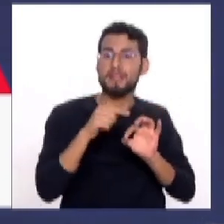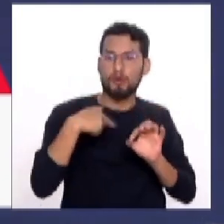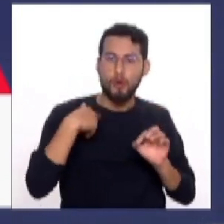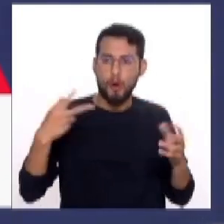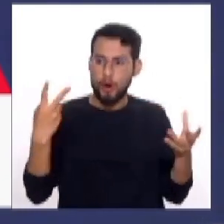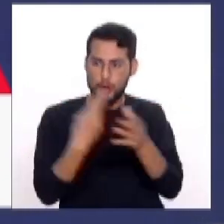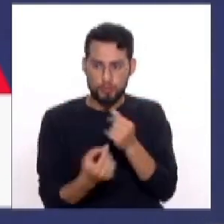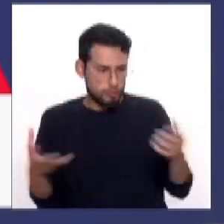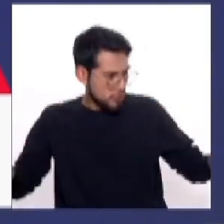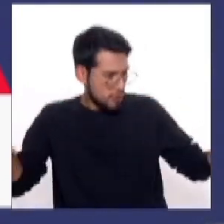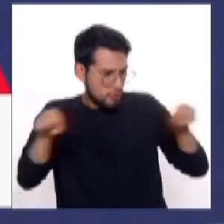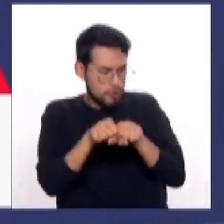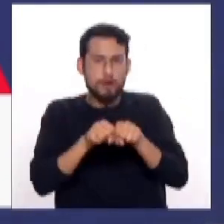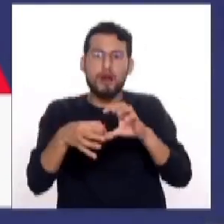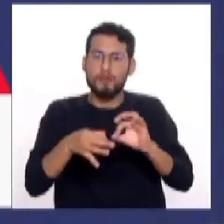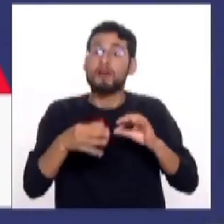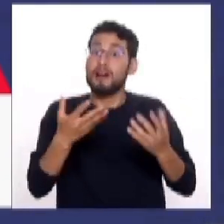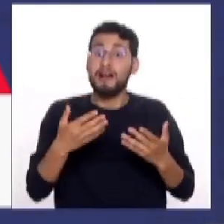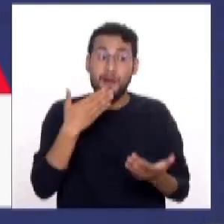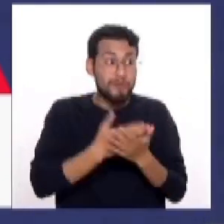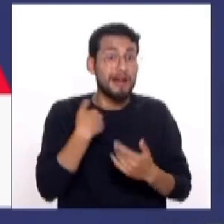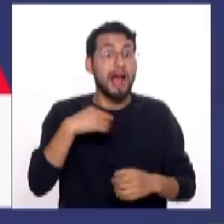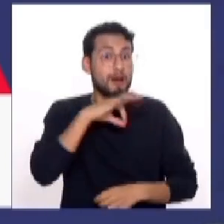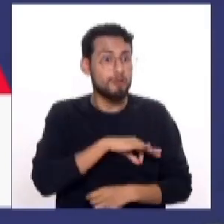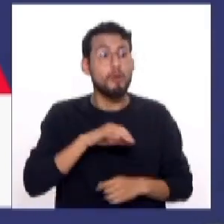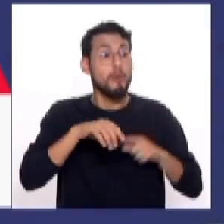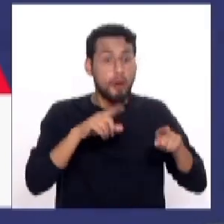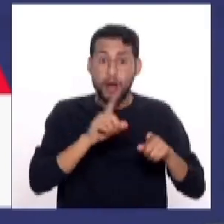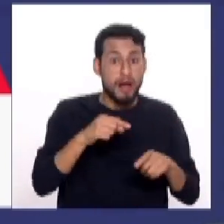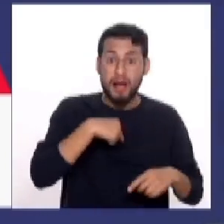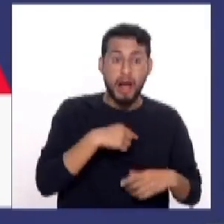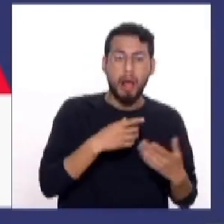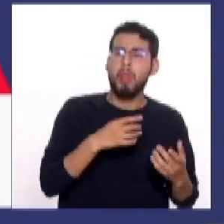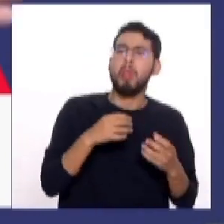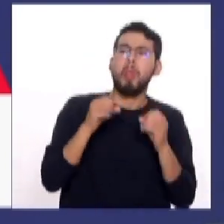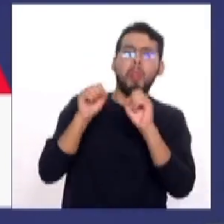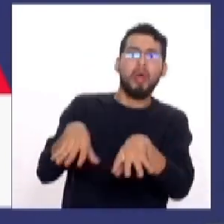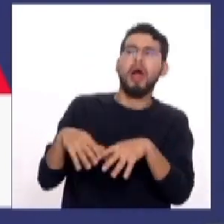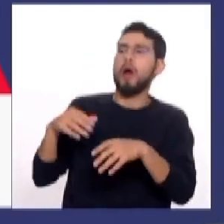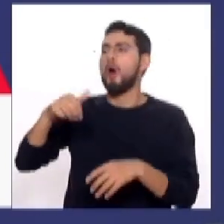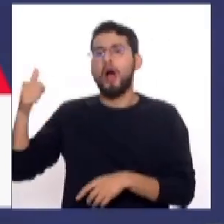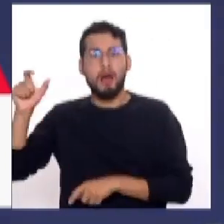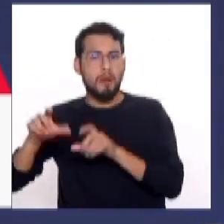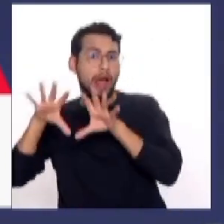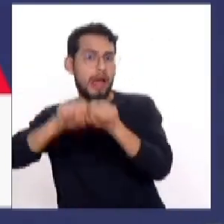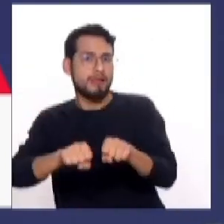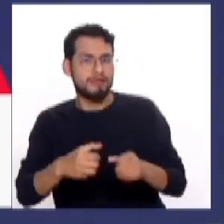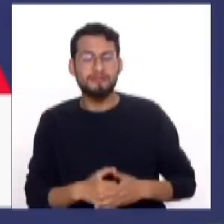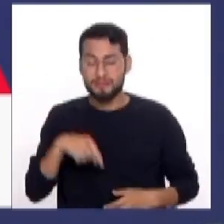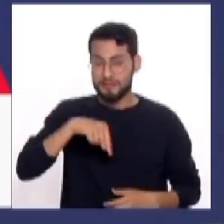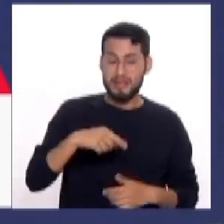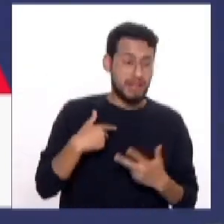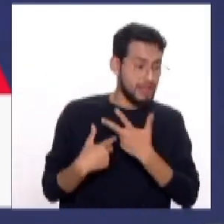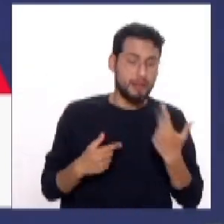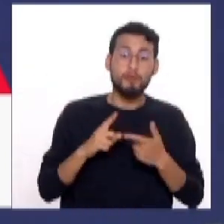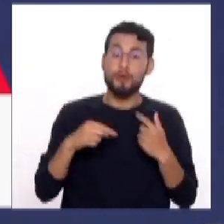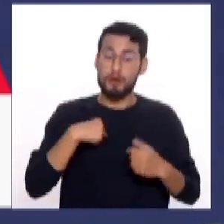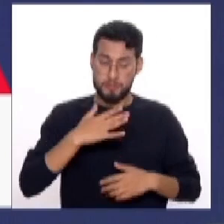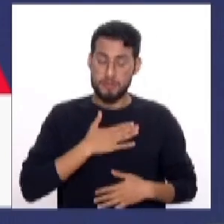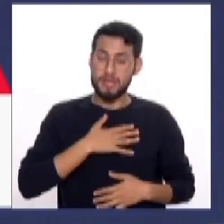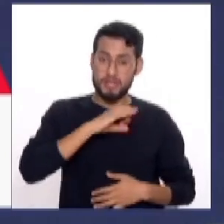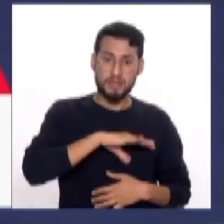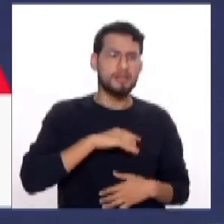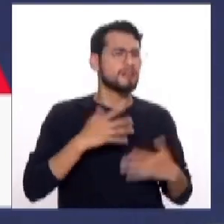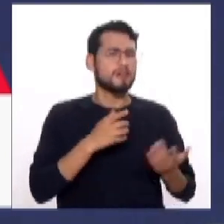importante si esas oportunidades no se aprovechan las aprovechan otros Nosotros somos países me imagino los tres pero hablo en particular por el